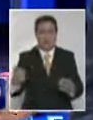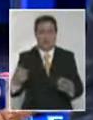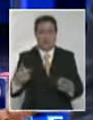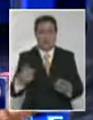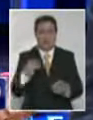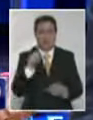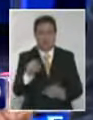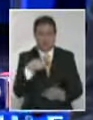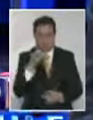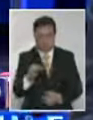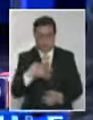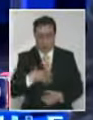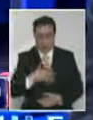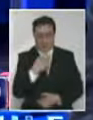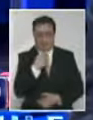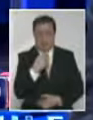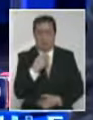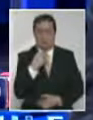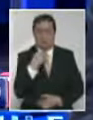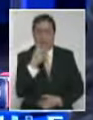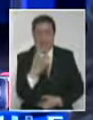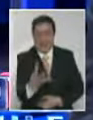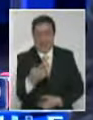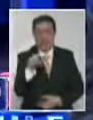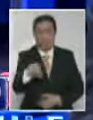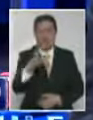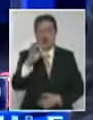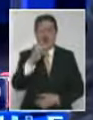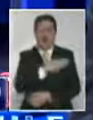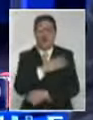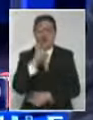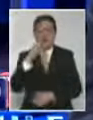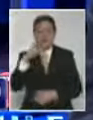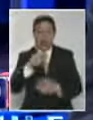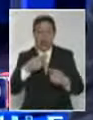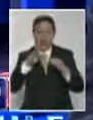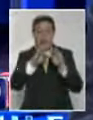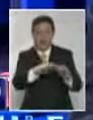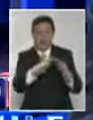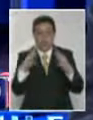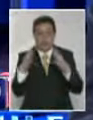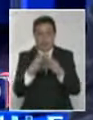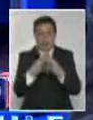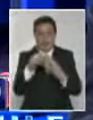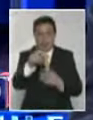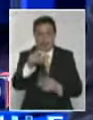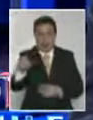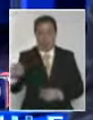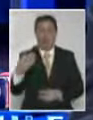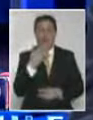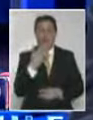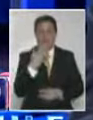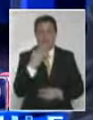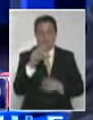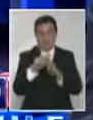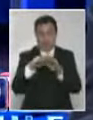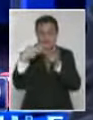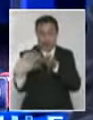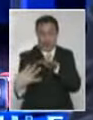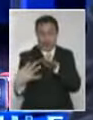voy a decir ahí, lo quiero decir, y periodistas que estaban en los medios oficialistas, en que ellos también, desde su trinchera,